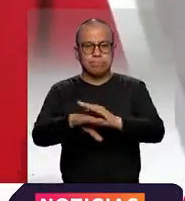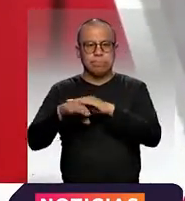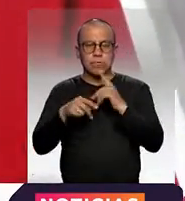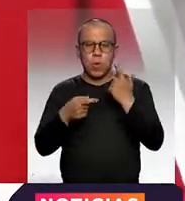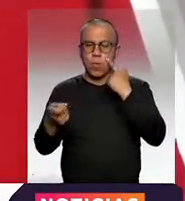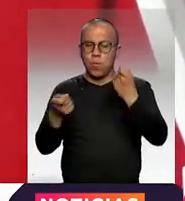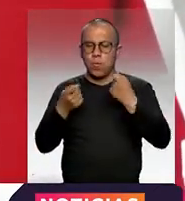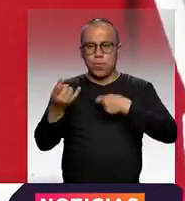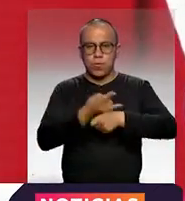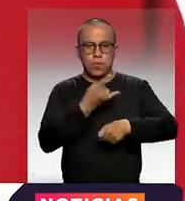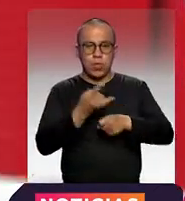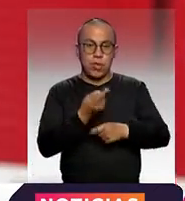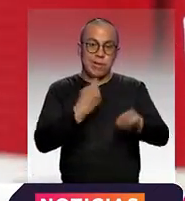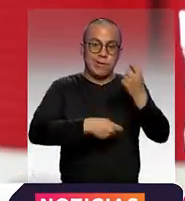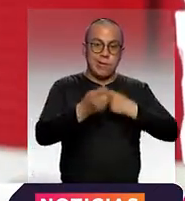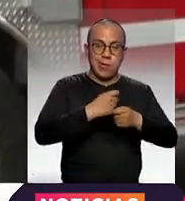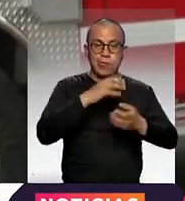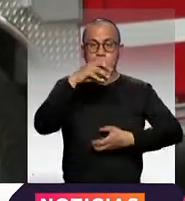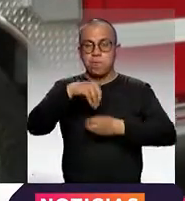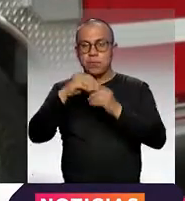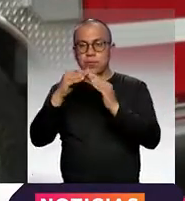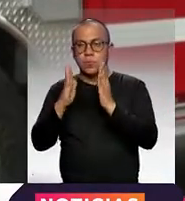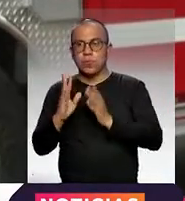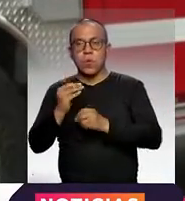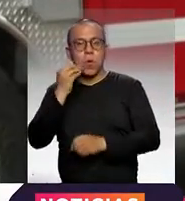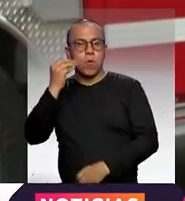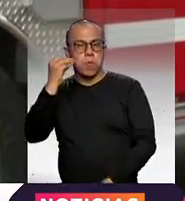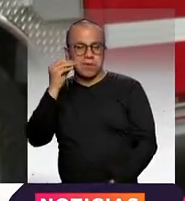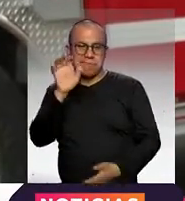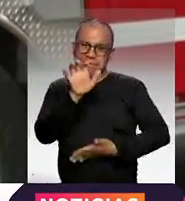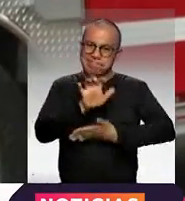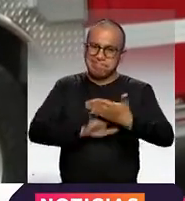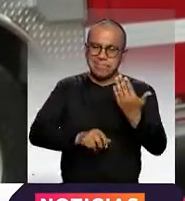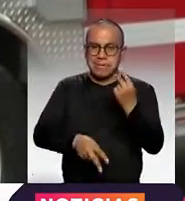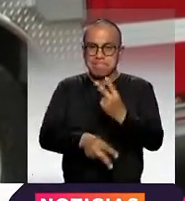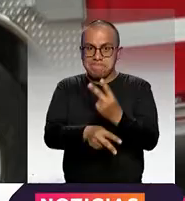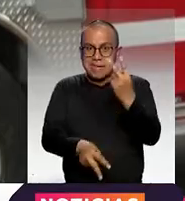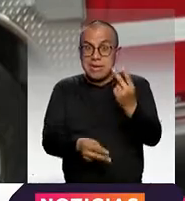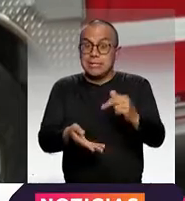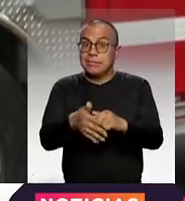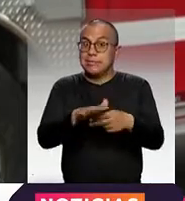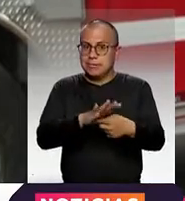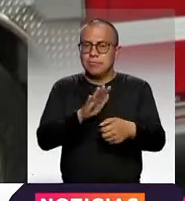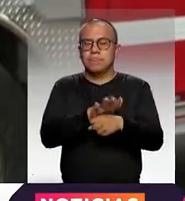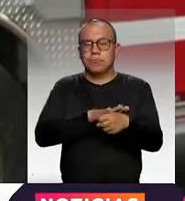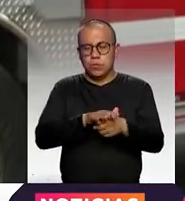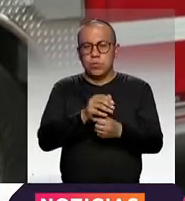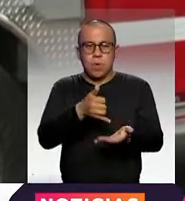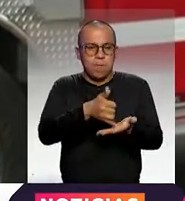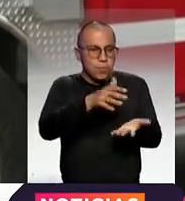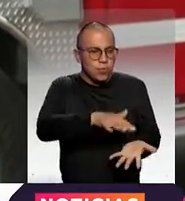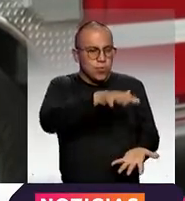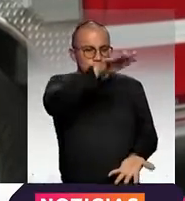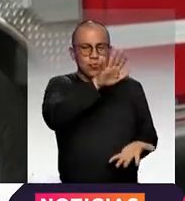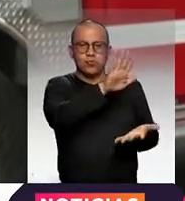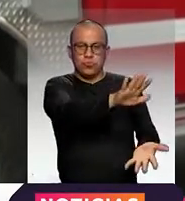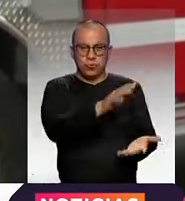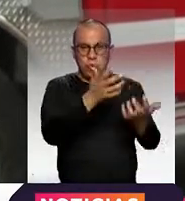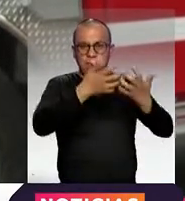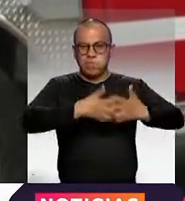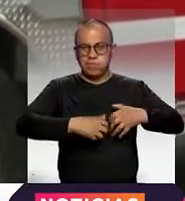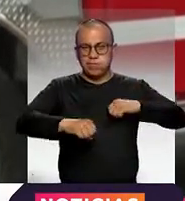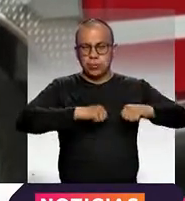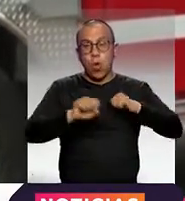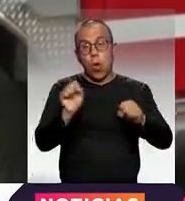su manipulación en hogares o negocios. Con el objetivo de prevenir accidentes que se pueden derivar de cilindros de gases industriales